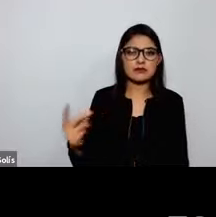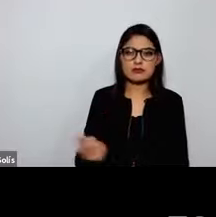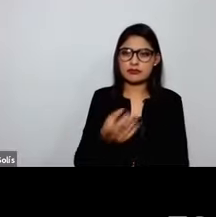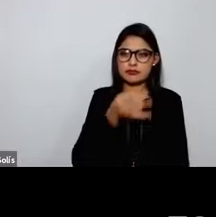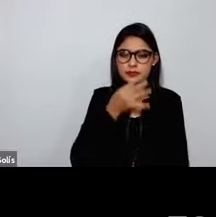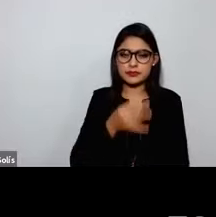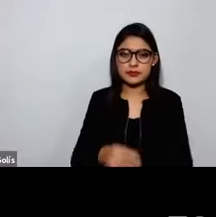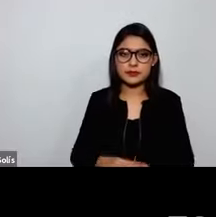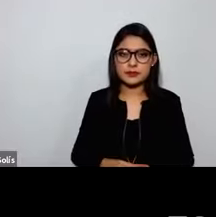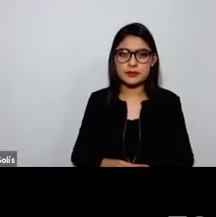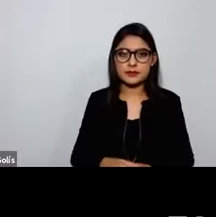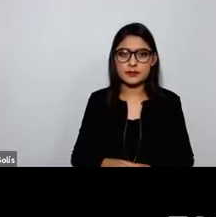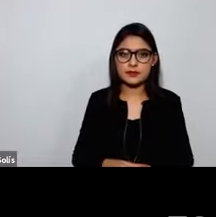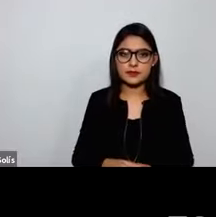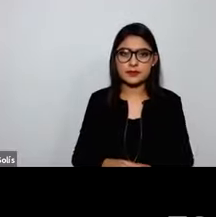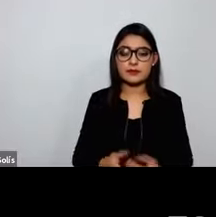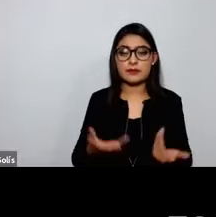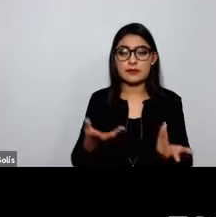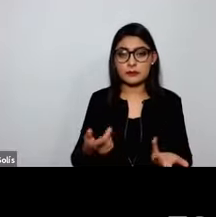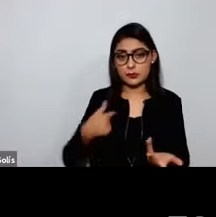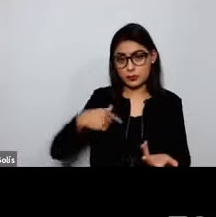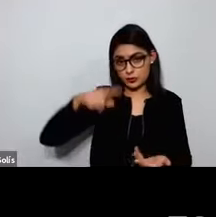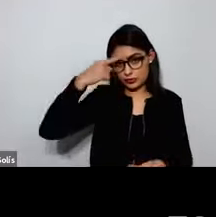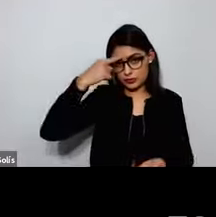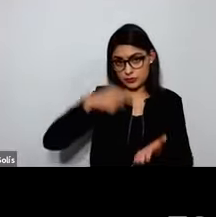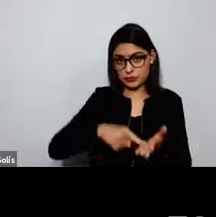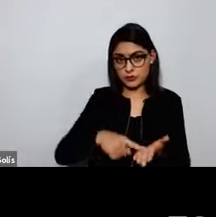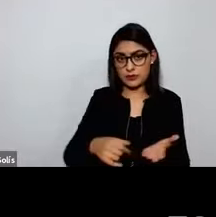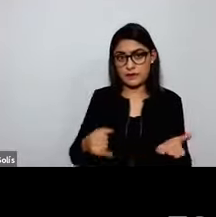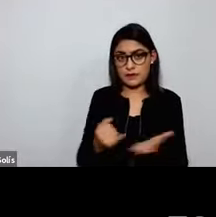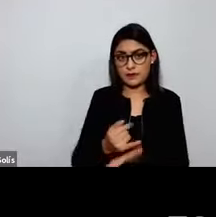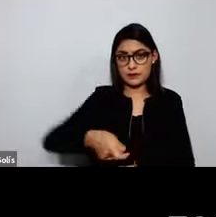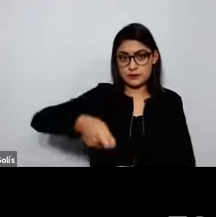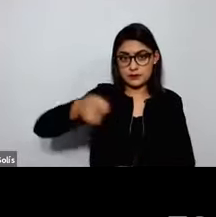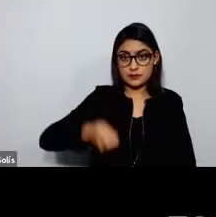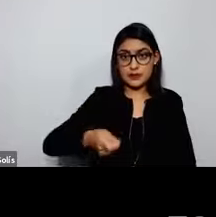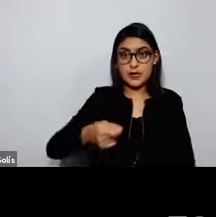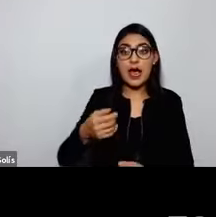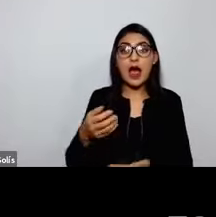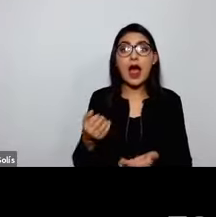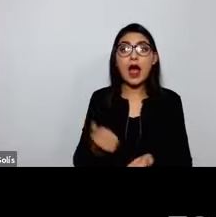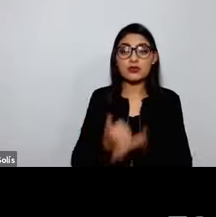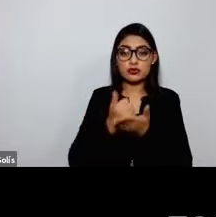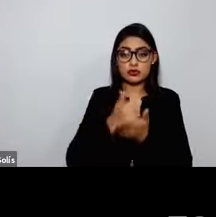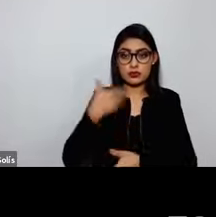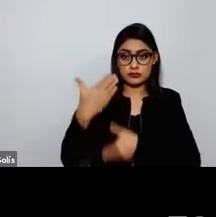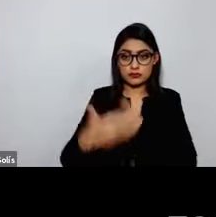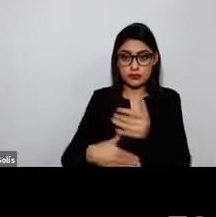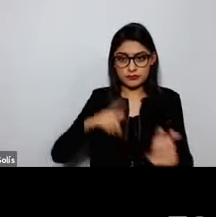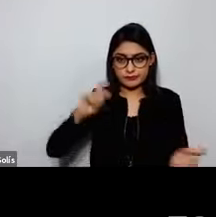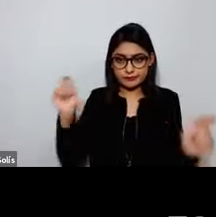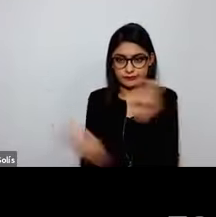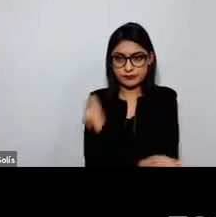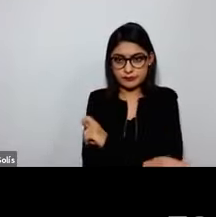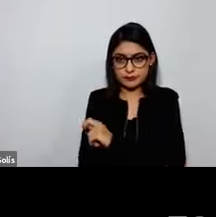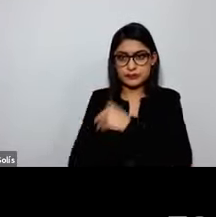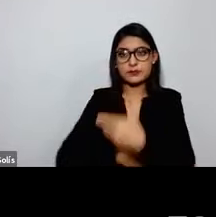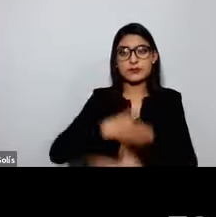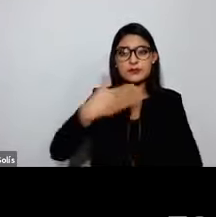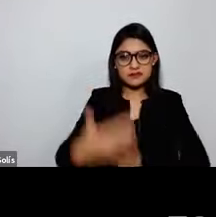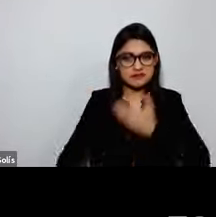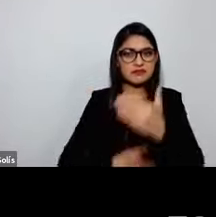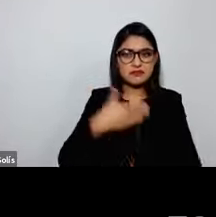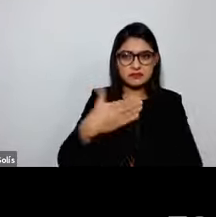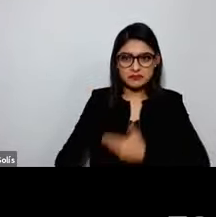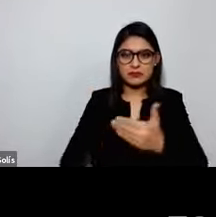estoy convencida de eso, las sentencias tienen un efecto transformador y un efecto didáctico. Las sentencias, sobre